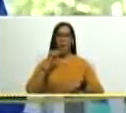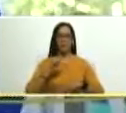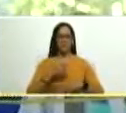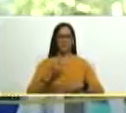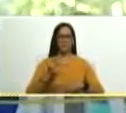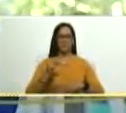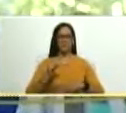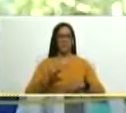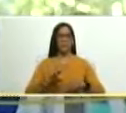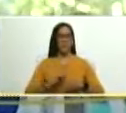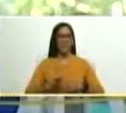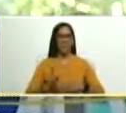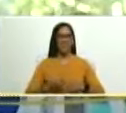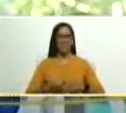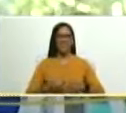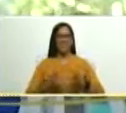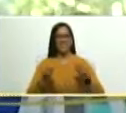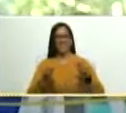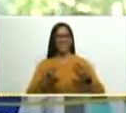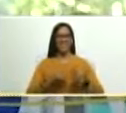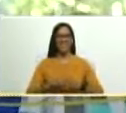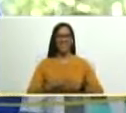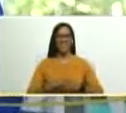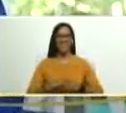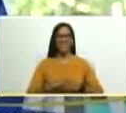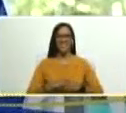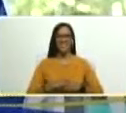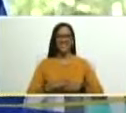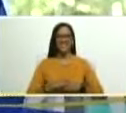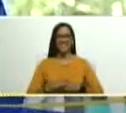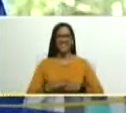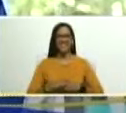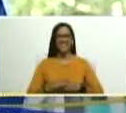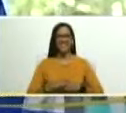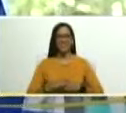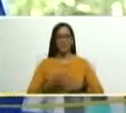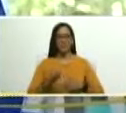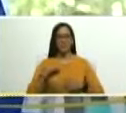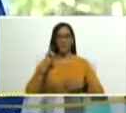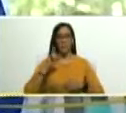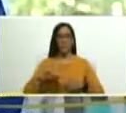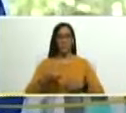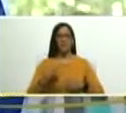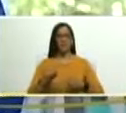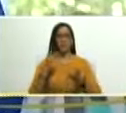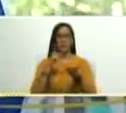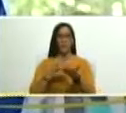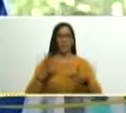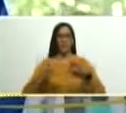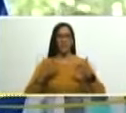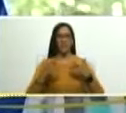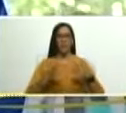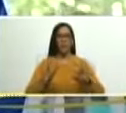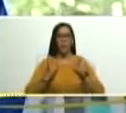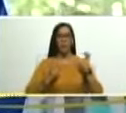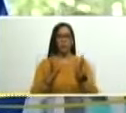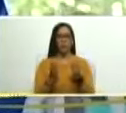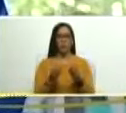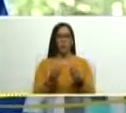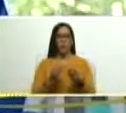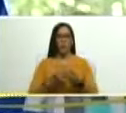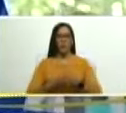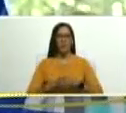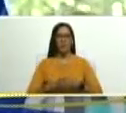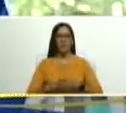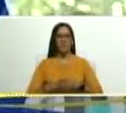No, tampoco. Para tanto. No, señor. Yo también, Yoconda. Ajá. Yo vengo a estos actos y yo me emociono mucho. Claro, eso